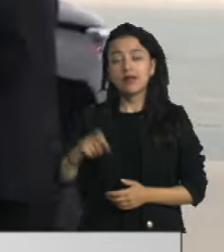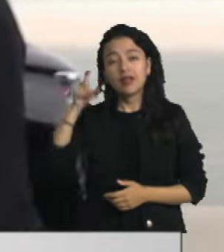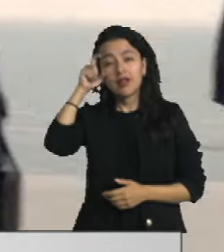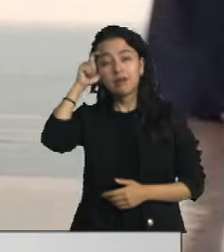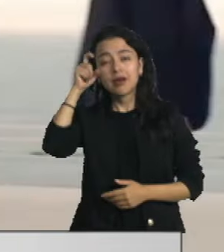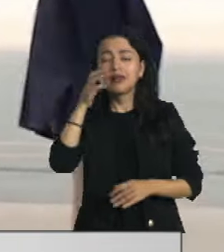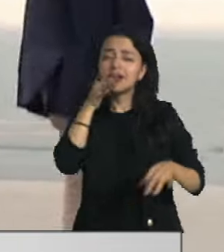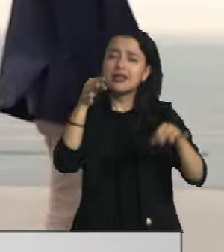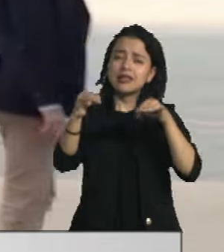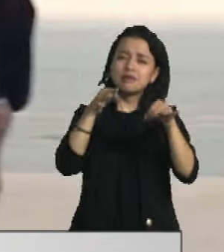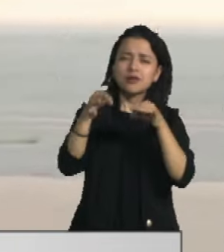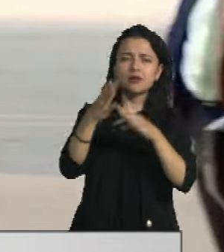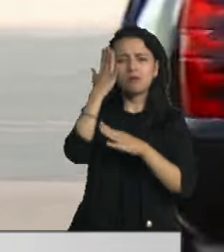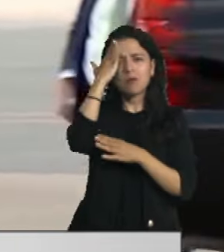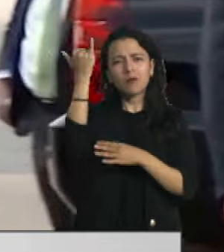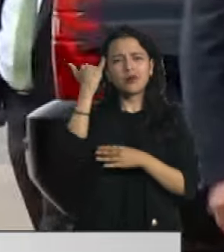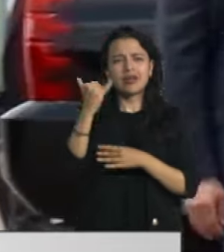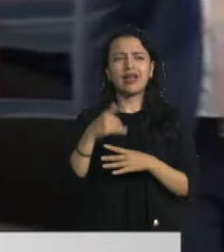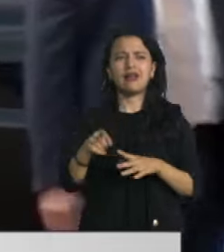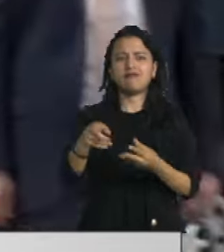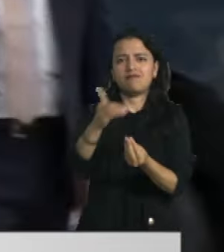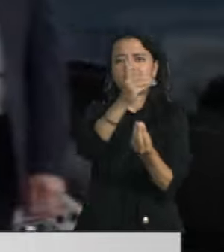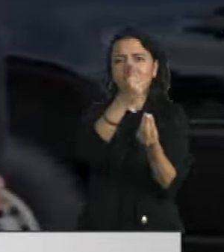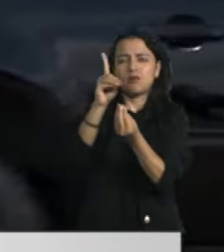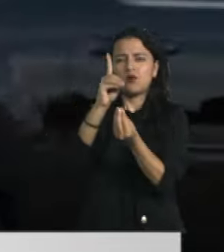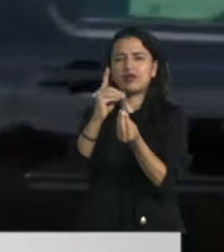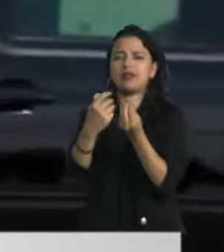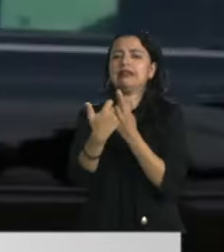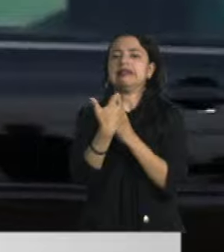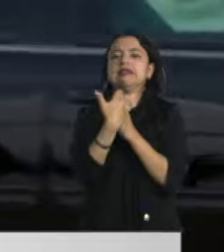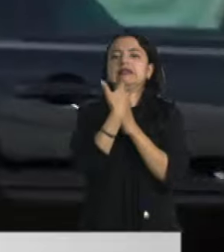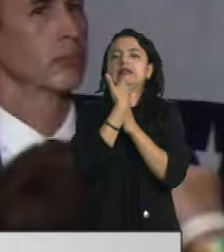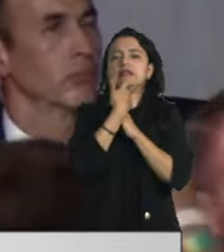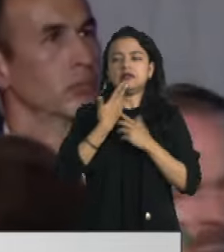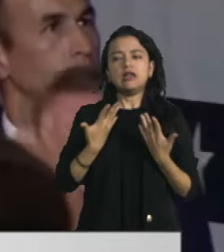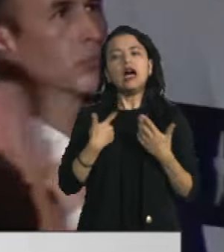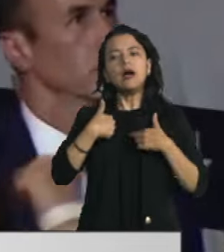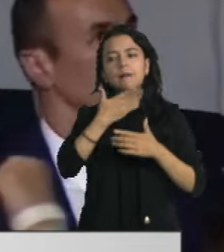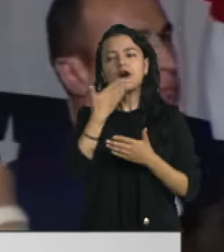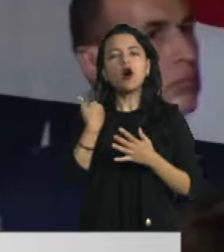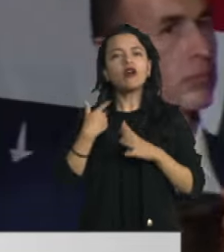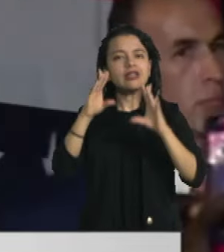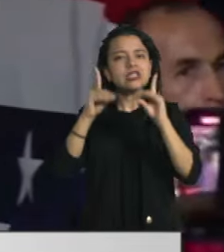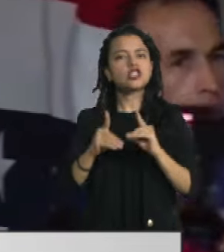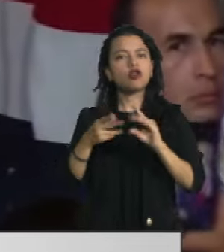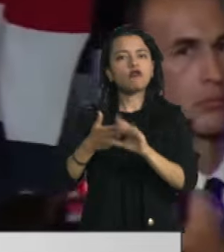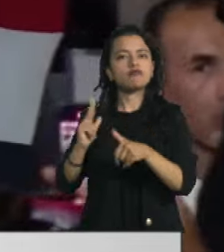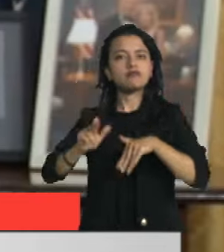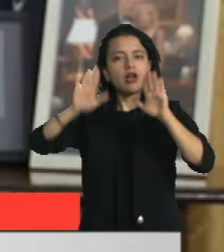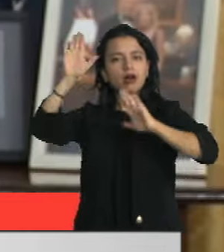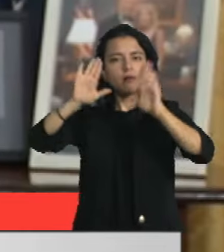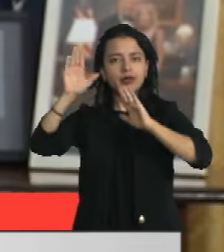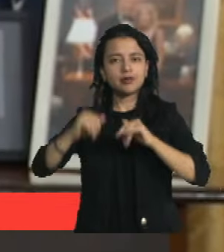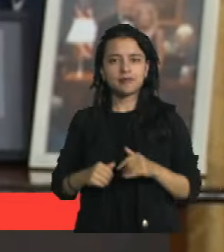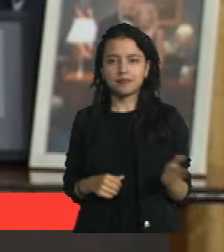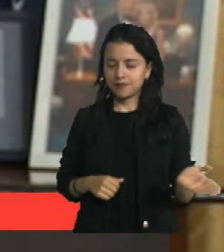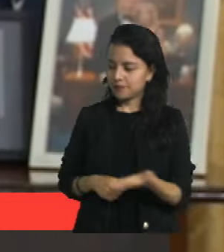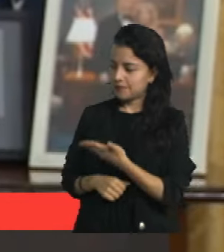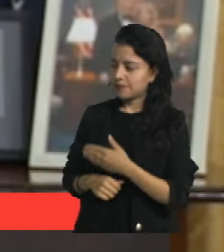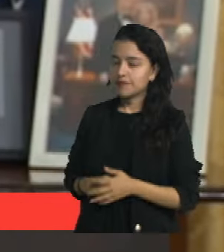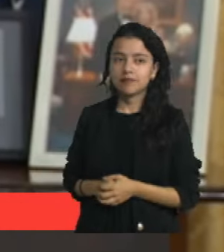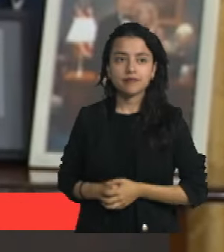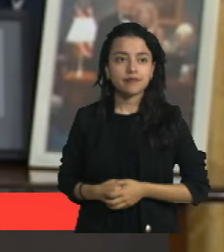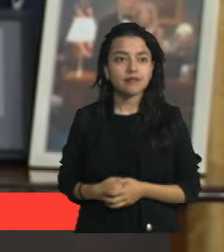contienda electoral tras la presión de su partido y aprovechó para emprender indirectamente a Trump. Great thing about